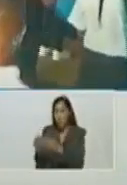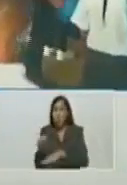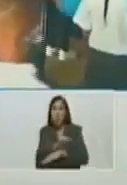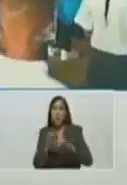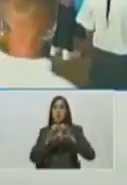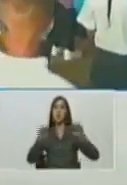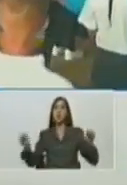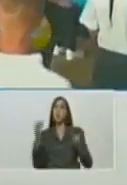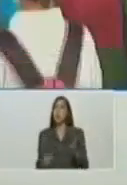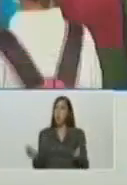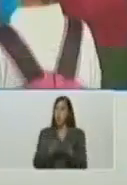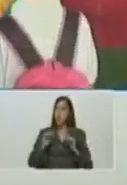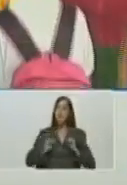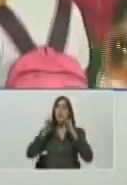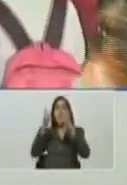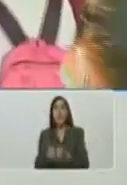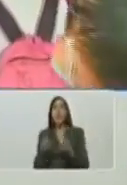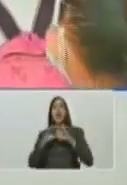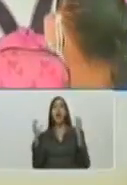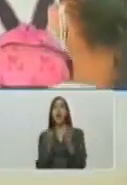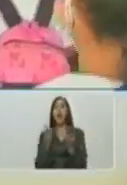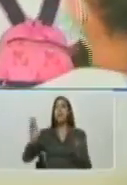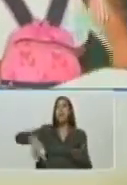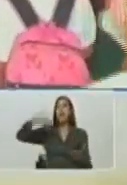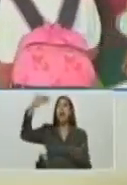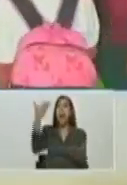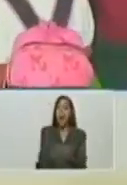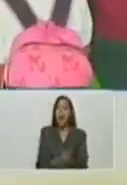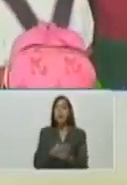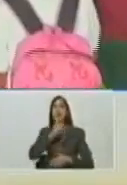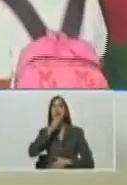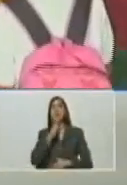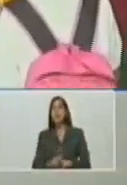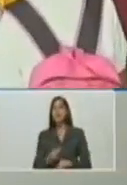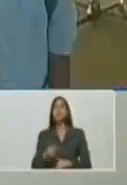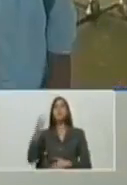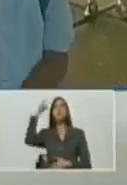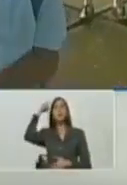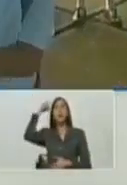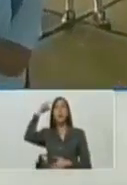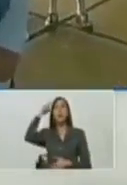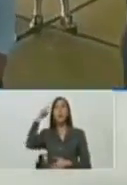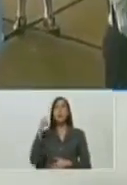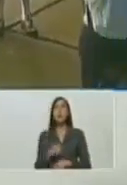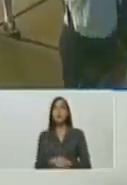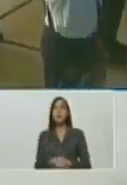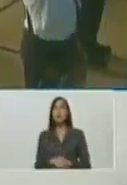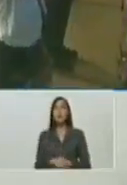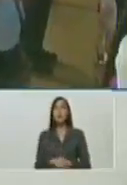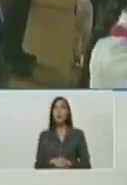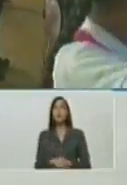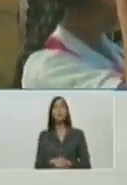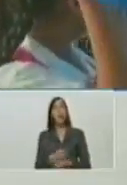se reinician las clases hasta diciembre, en la fecha siempre